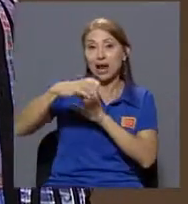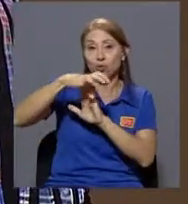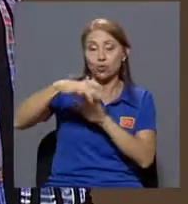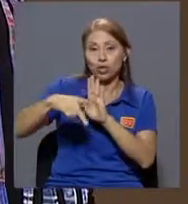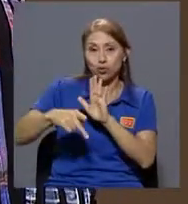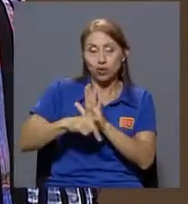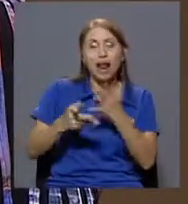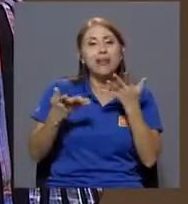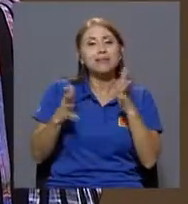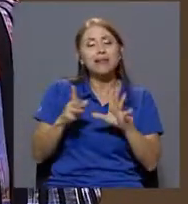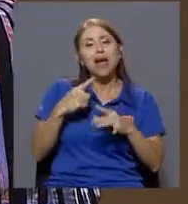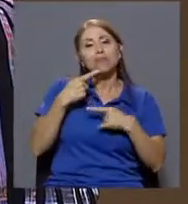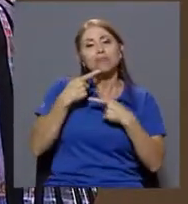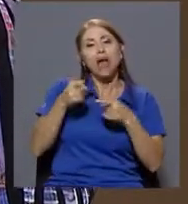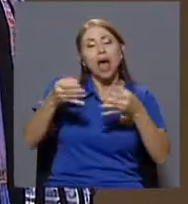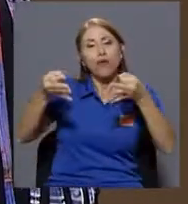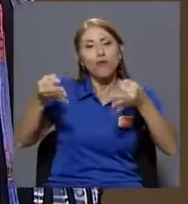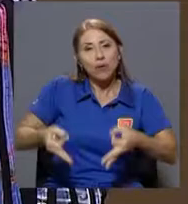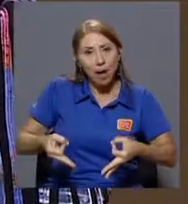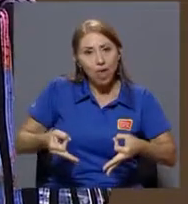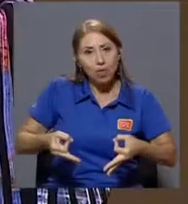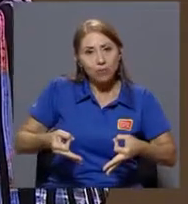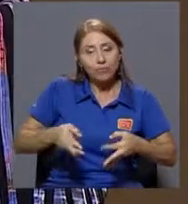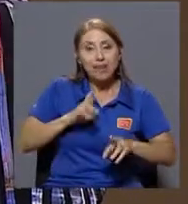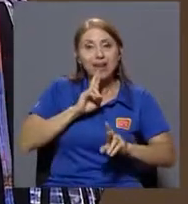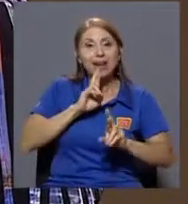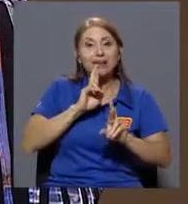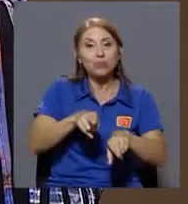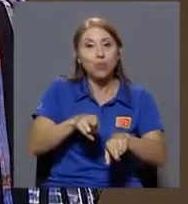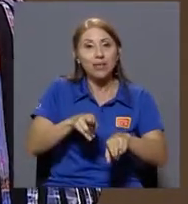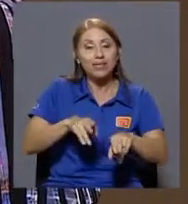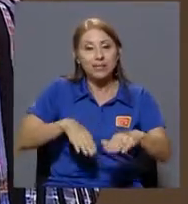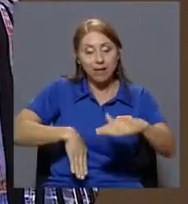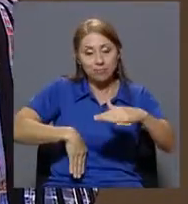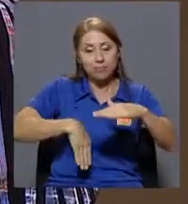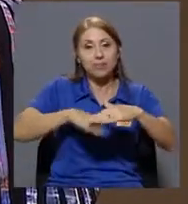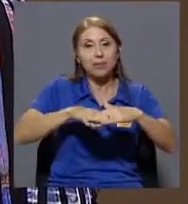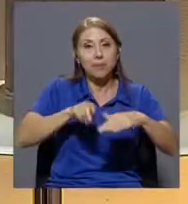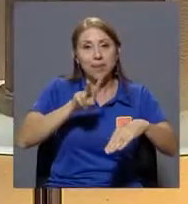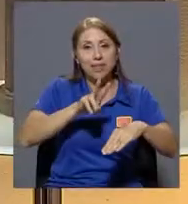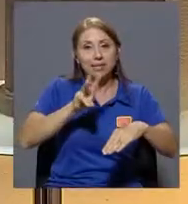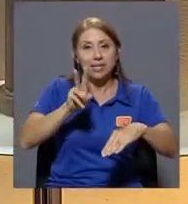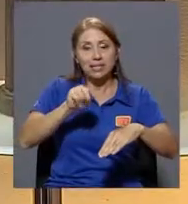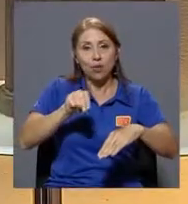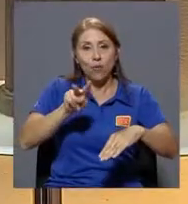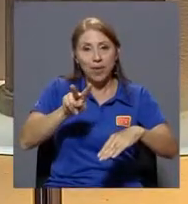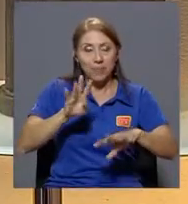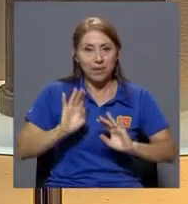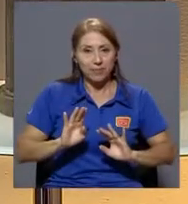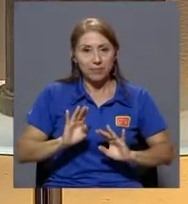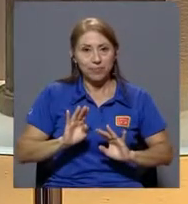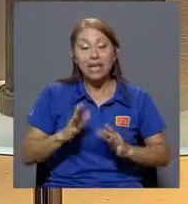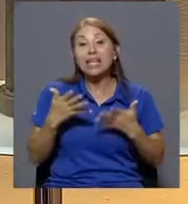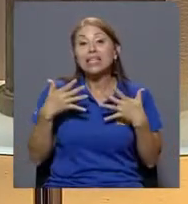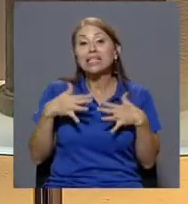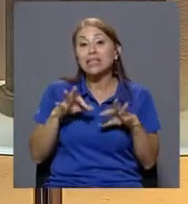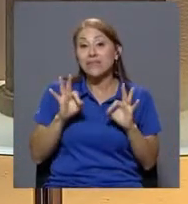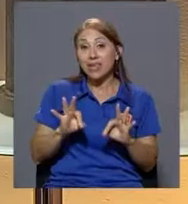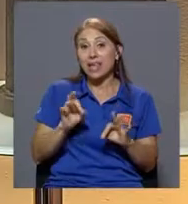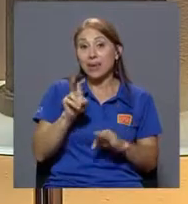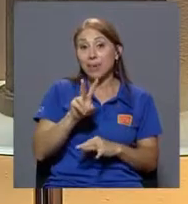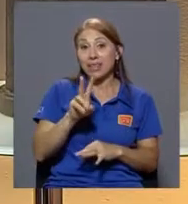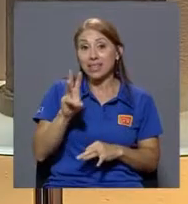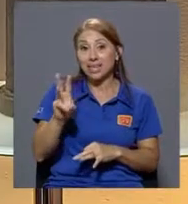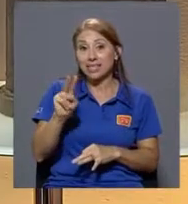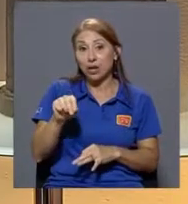confirmado que dará la respuesta más tardar el 26 de noviembre. Y si bien el 26 de noviembre parece a